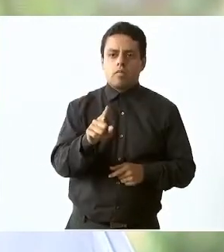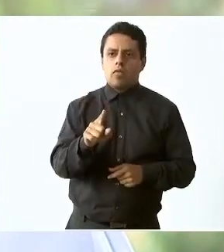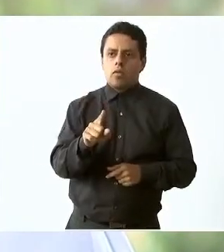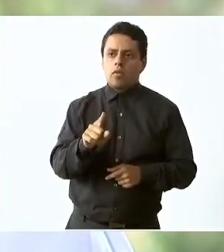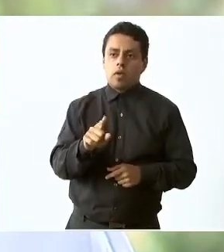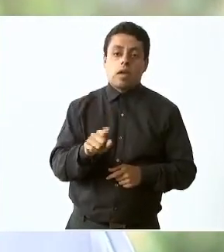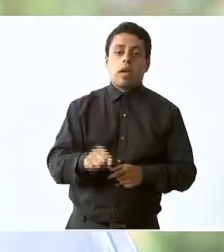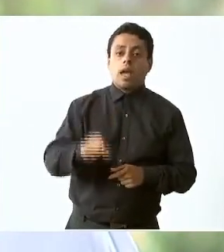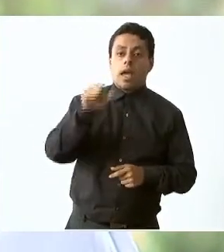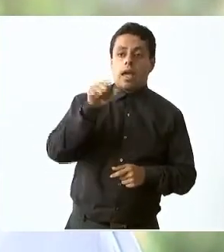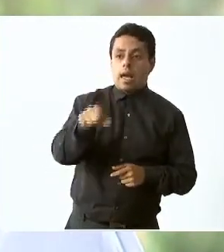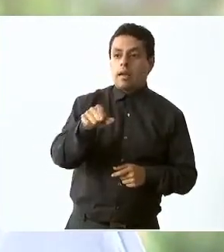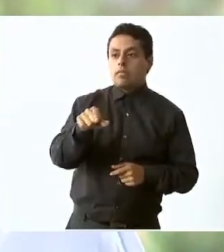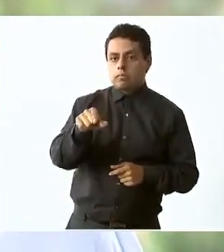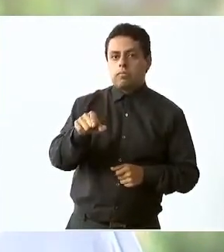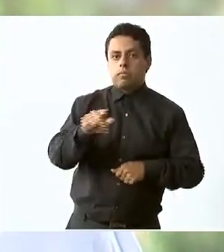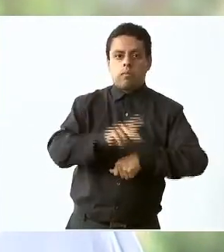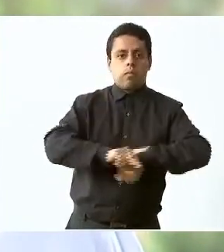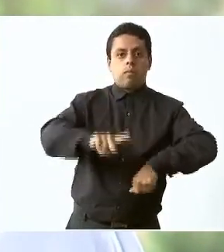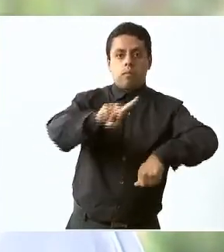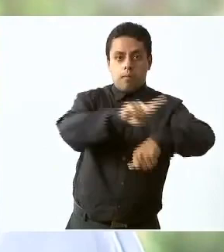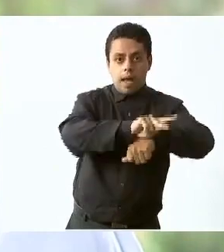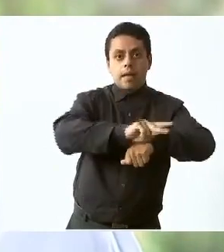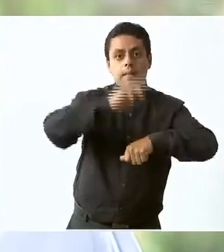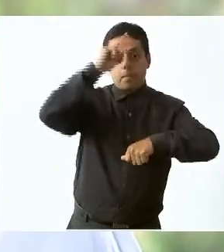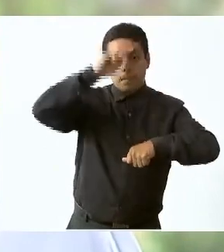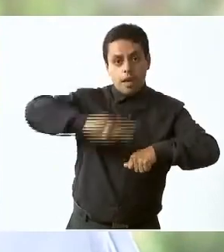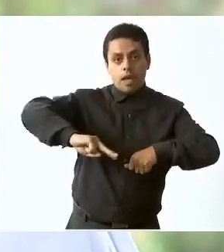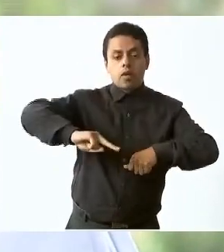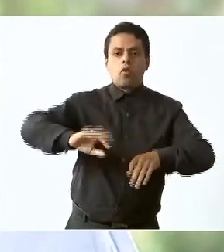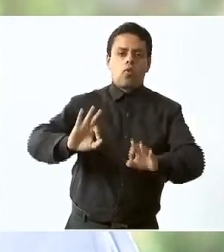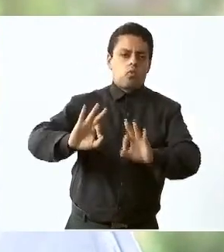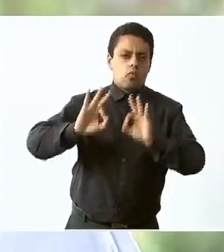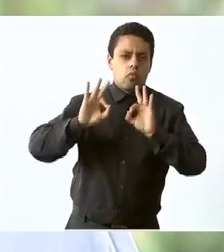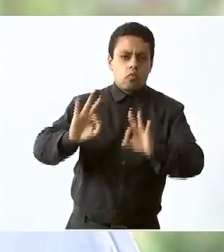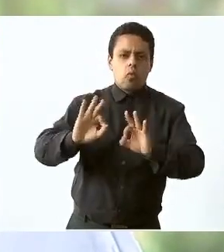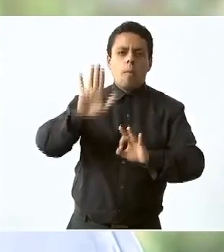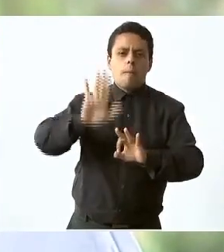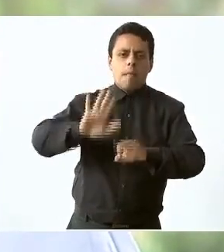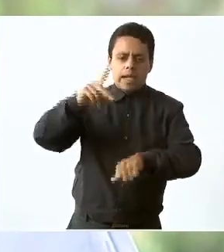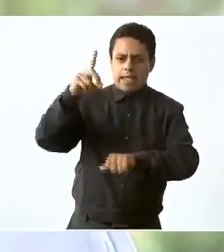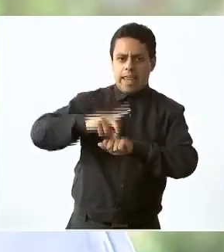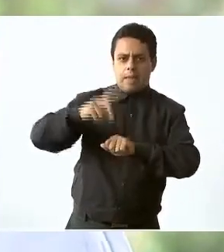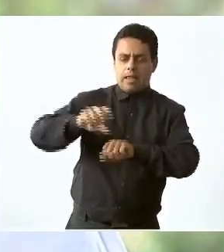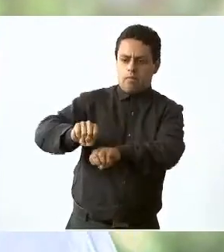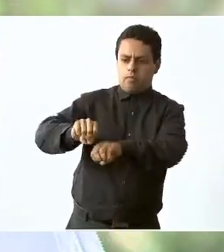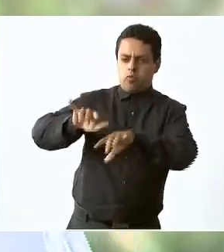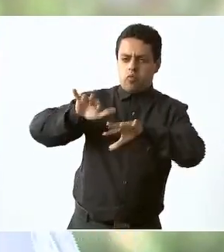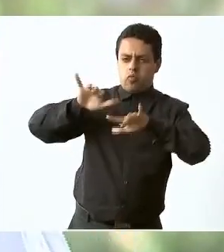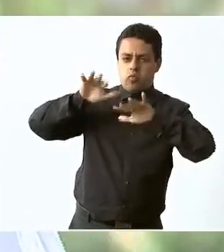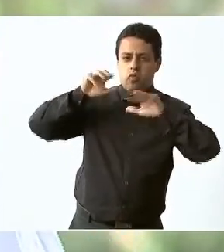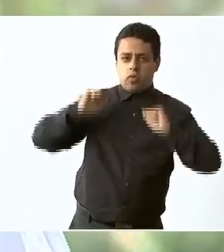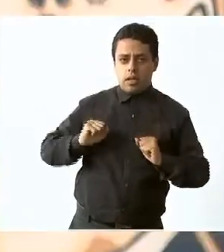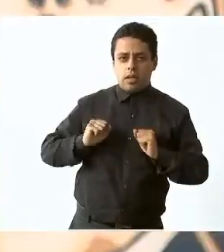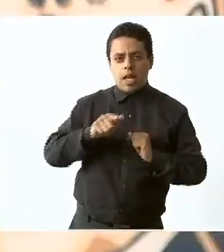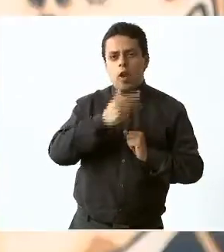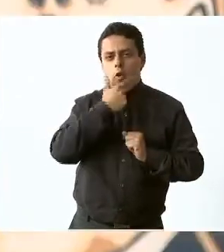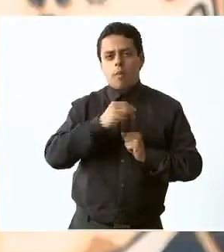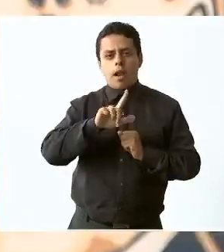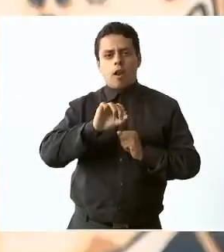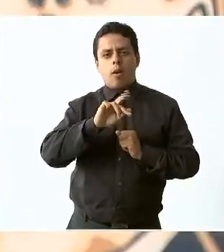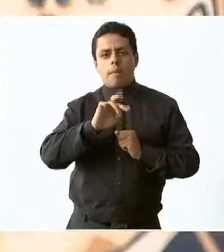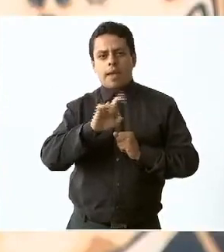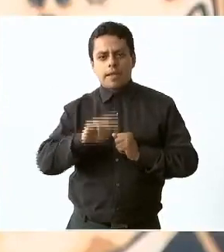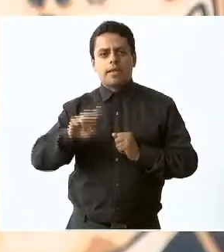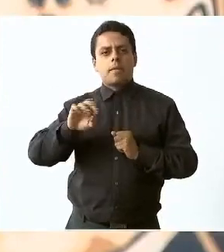cualidades nacionales de la patria impecable y diamantina referida por López Velarde, ya que